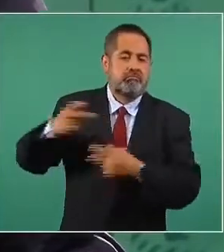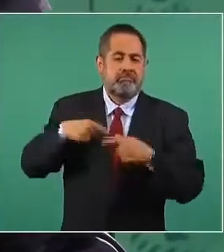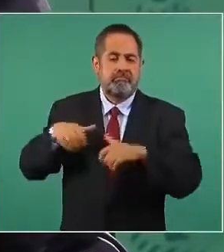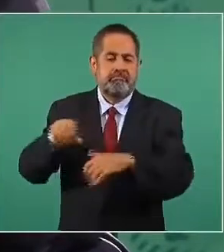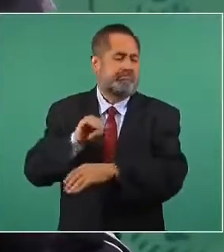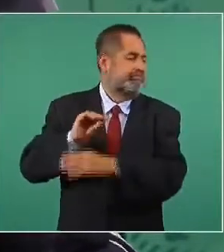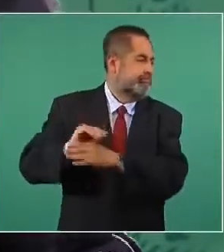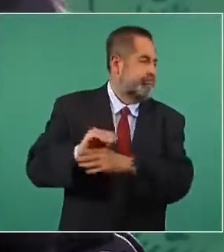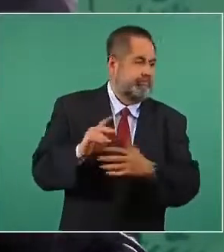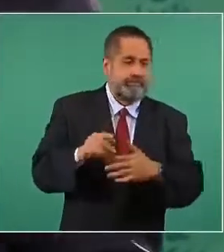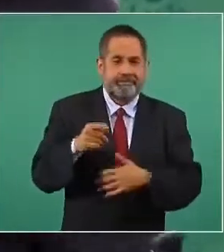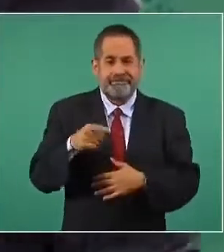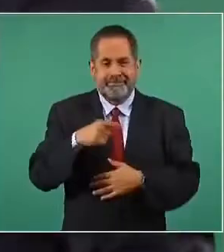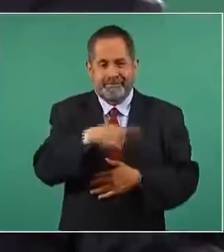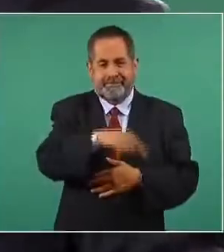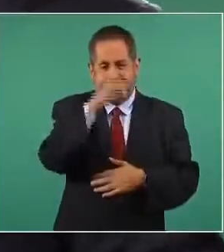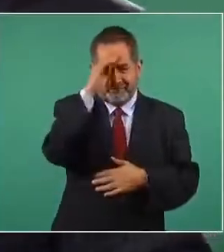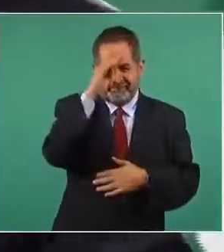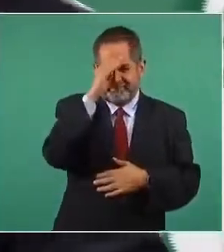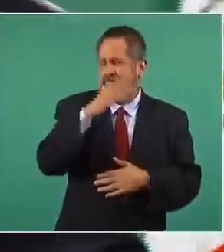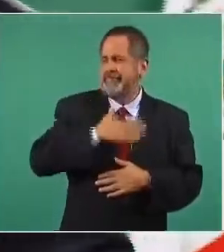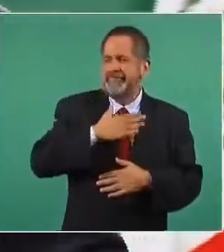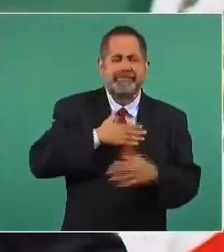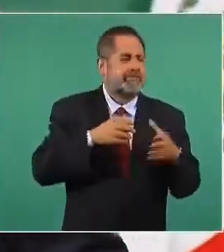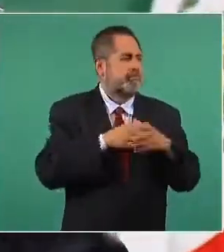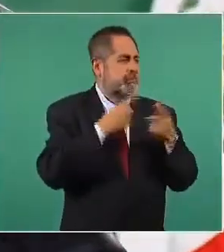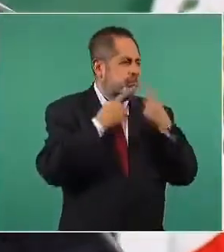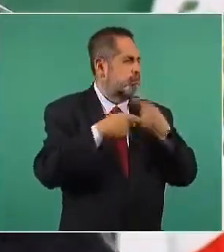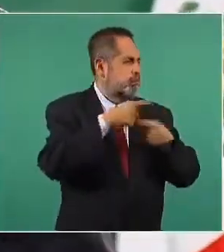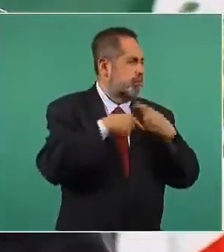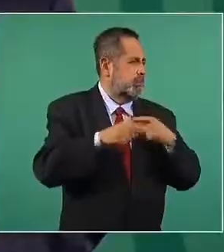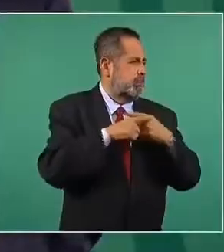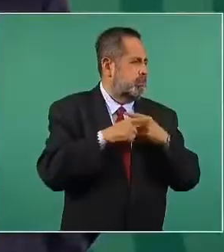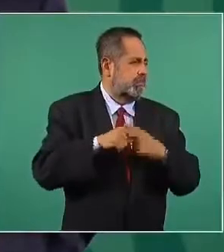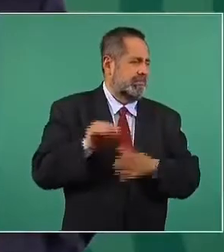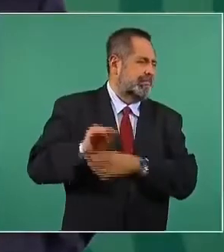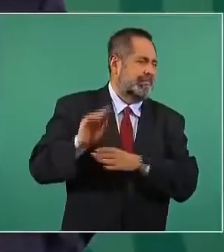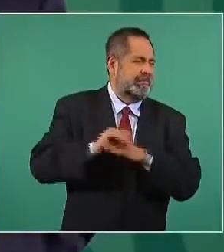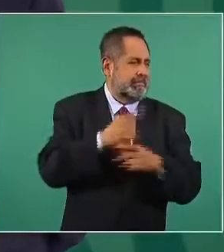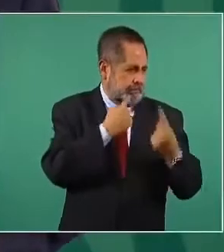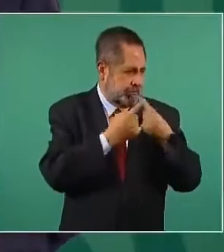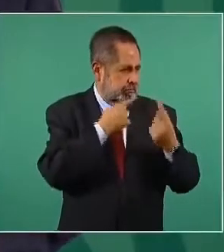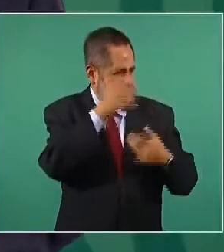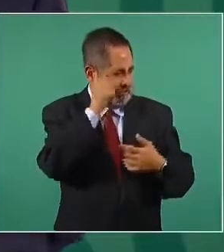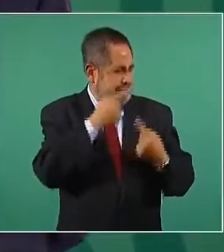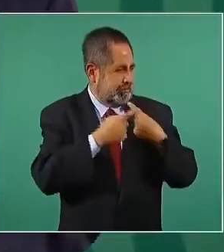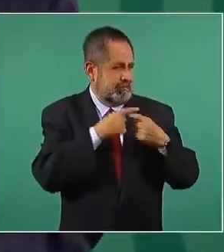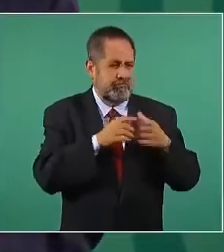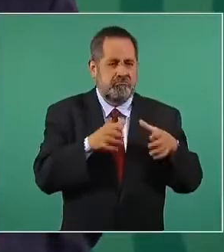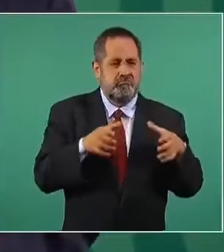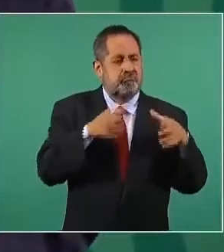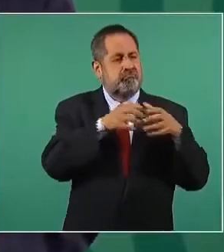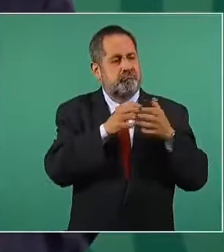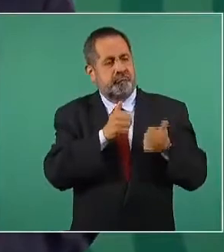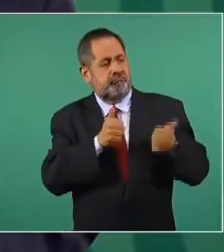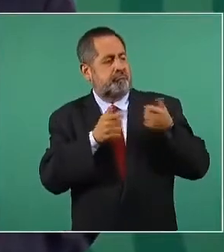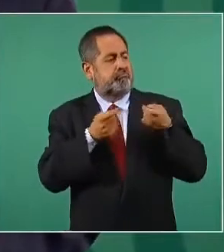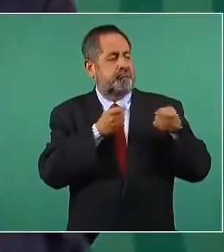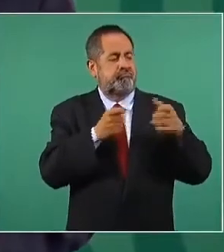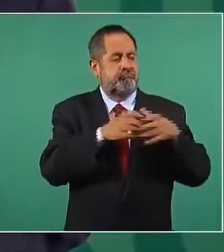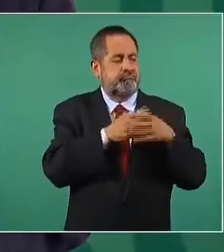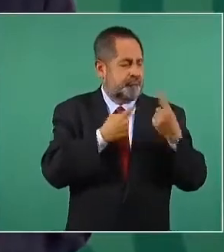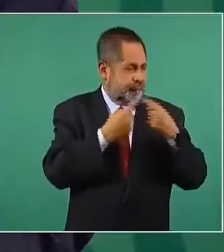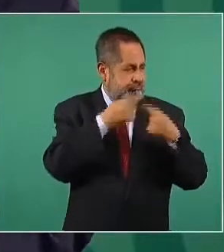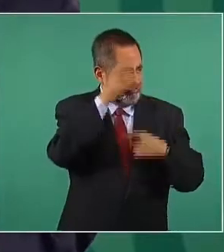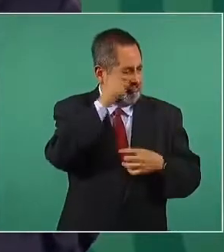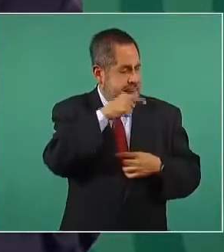Porque pensaron que la política era asunto de los políticos, de la cúpula del poder,